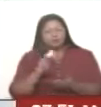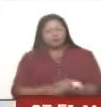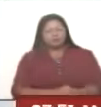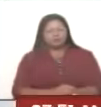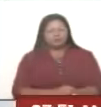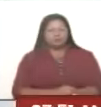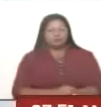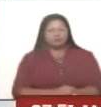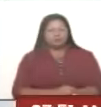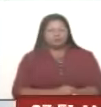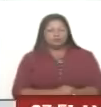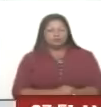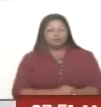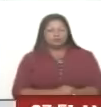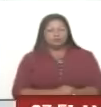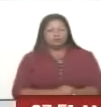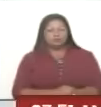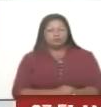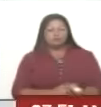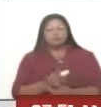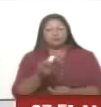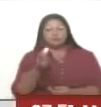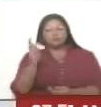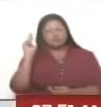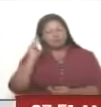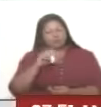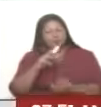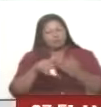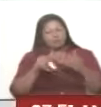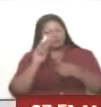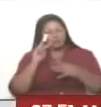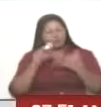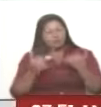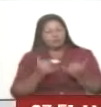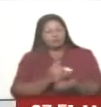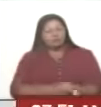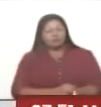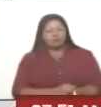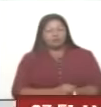movido, segundo semestre, de acuerdo a lo que hasta el